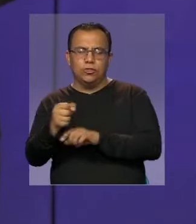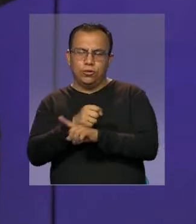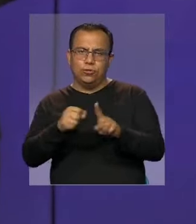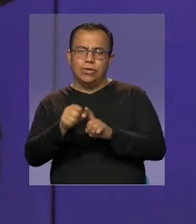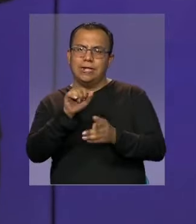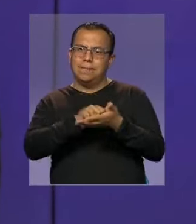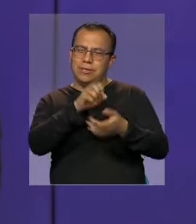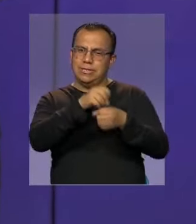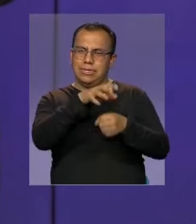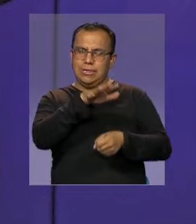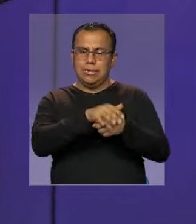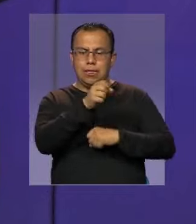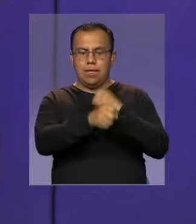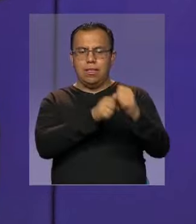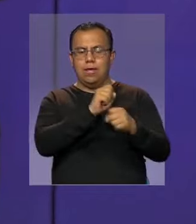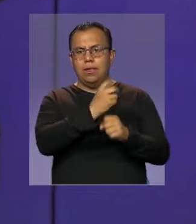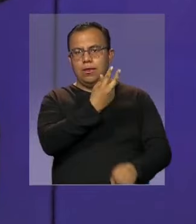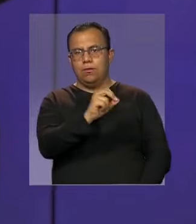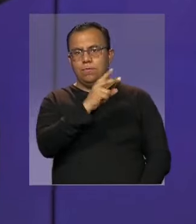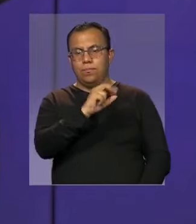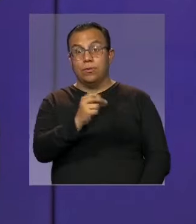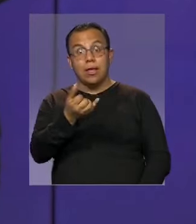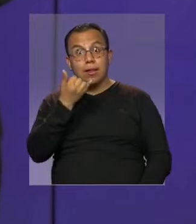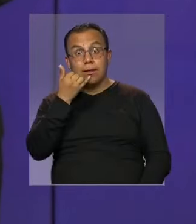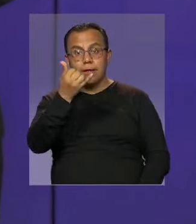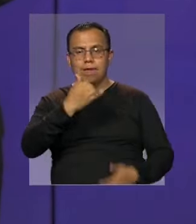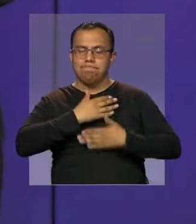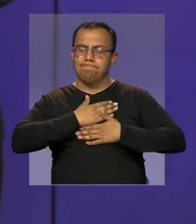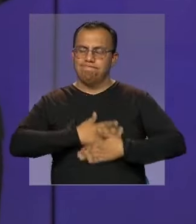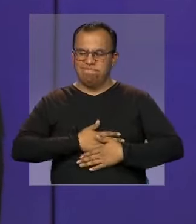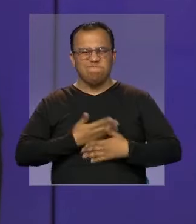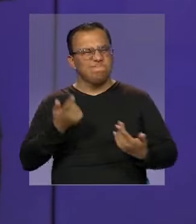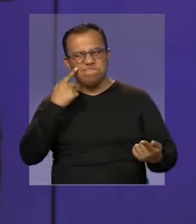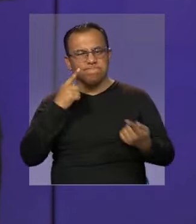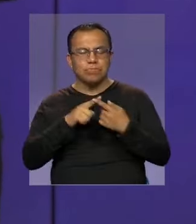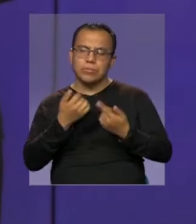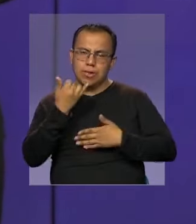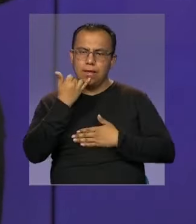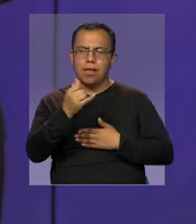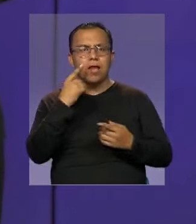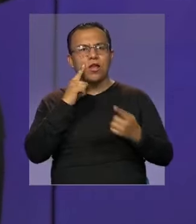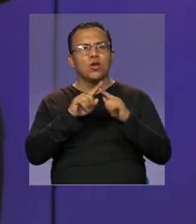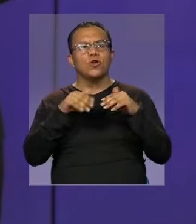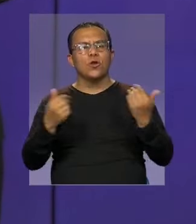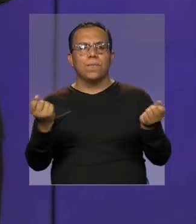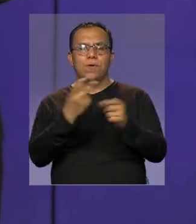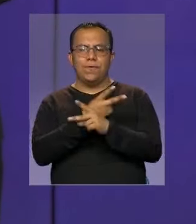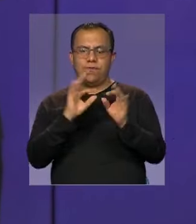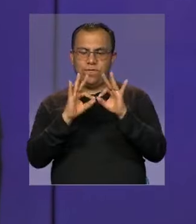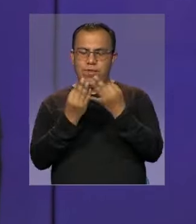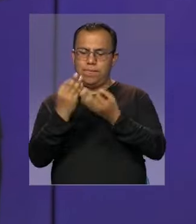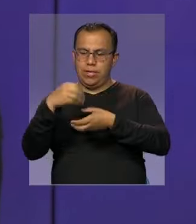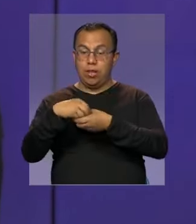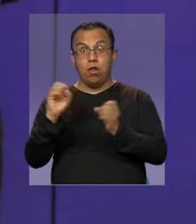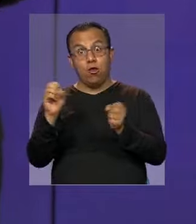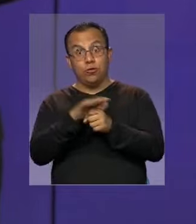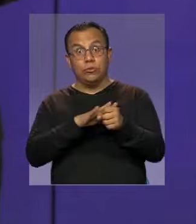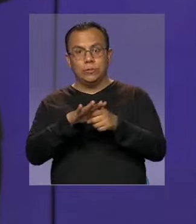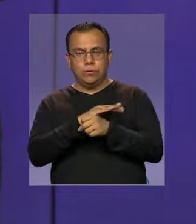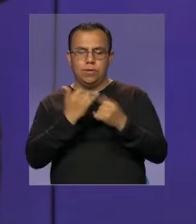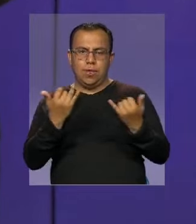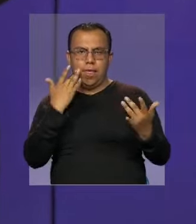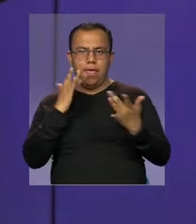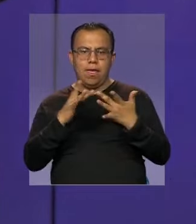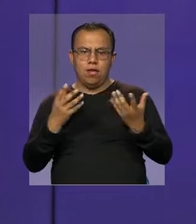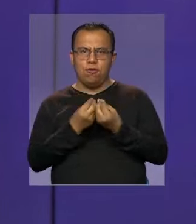que el distrito desde 2020 implementó la Línea Calma, que busca escucharlos, prevenir violencia intrafamiliar o casos de suicidio.